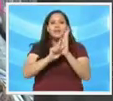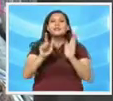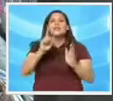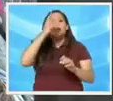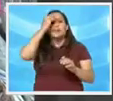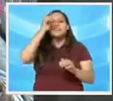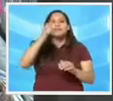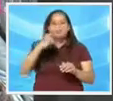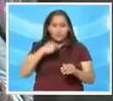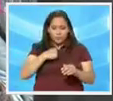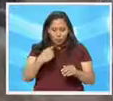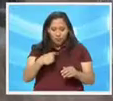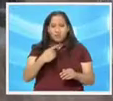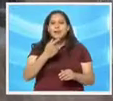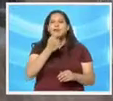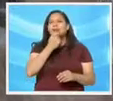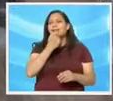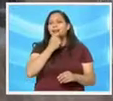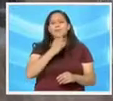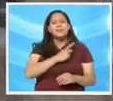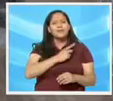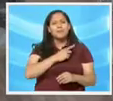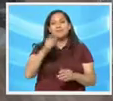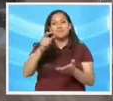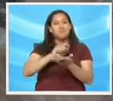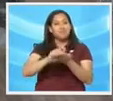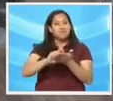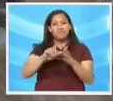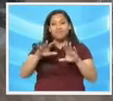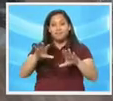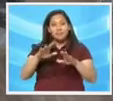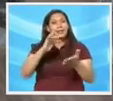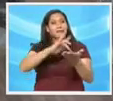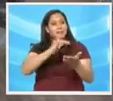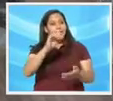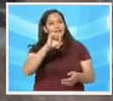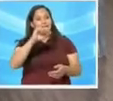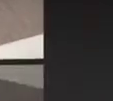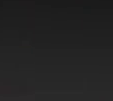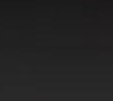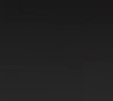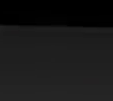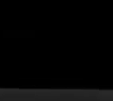de nosotros mismos. Qué interesante. Gran escritor, sin duda. Muchas gracias, Sandra. Y Un placer. Pues quédate con nosotros para seguir.